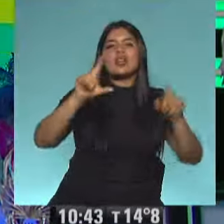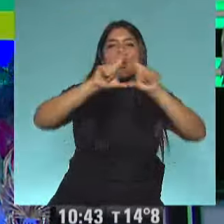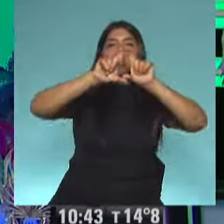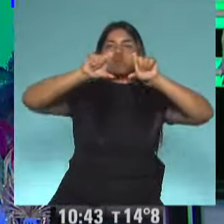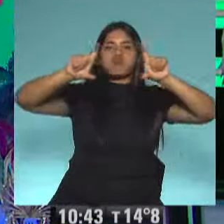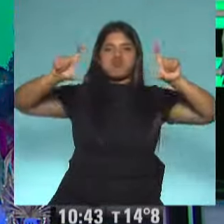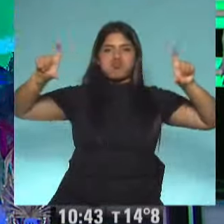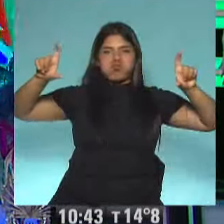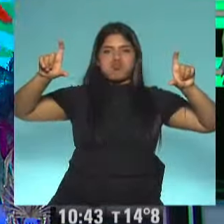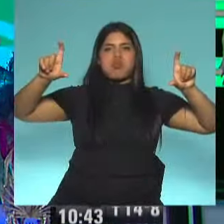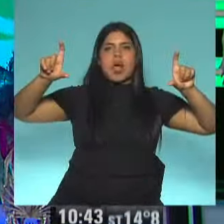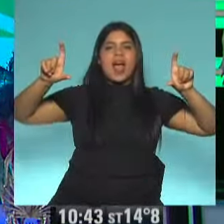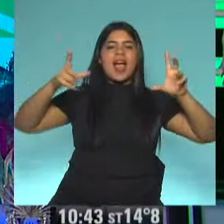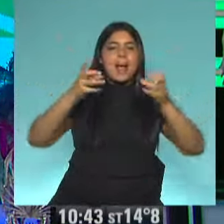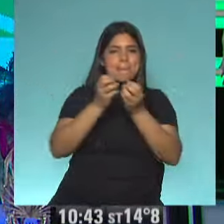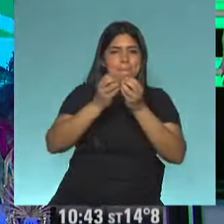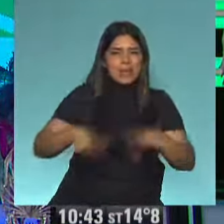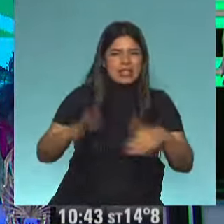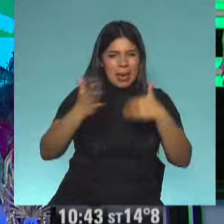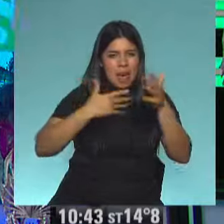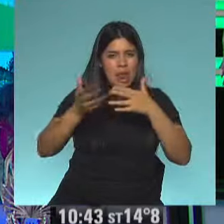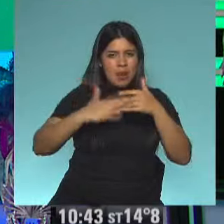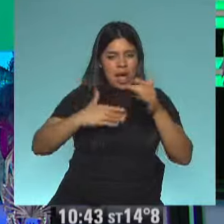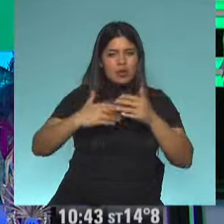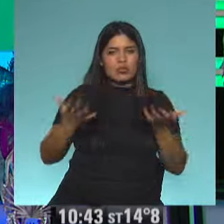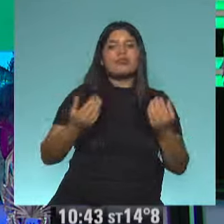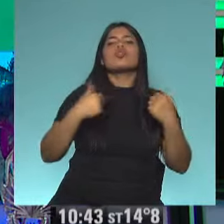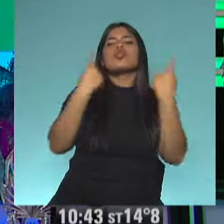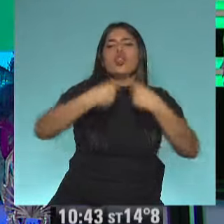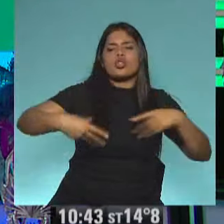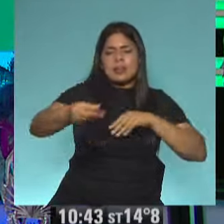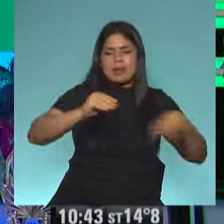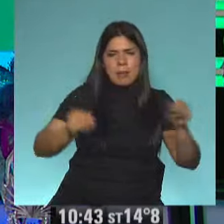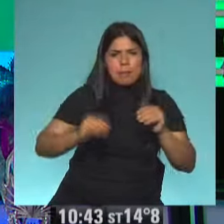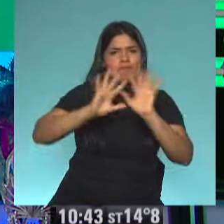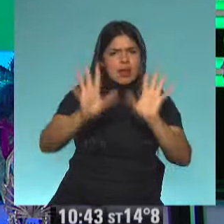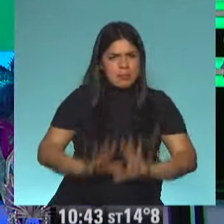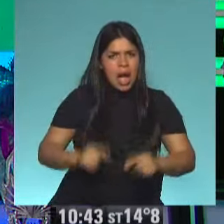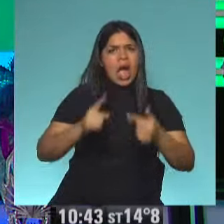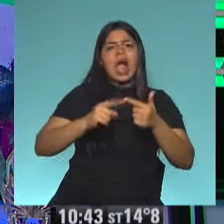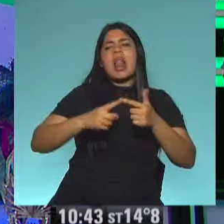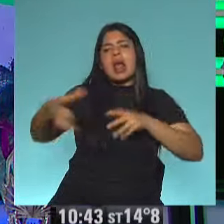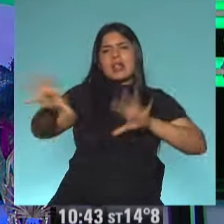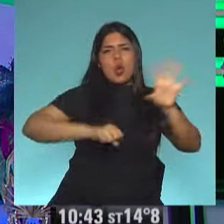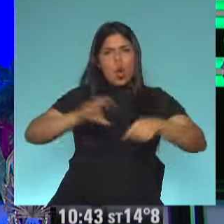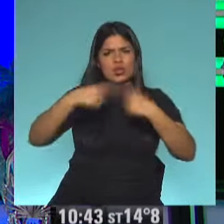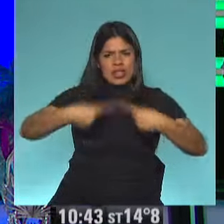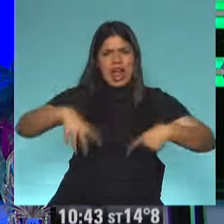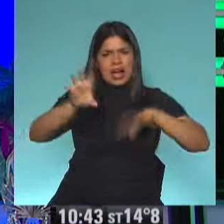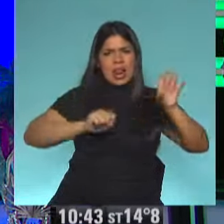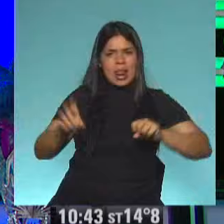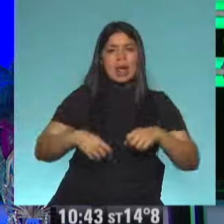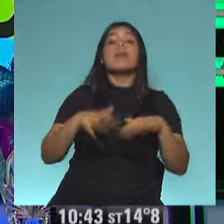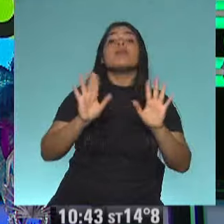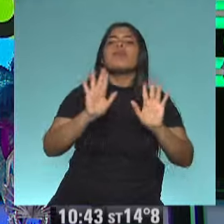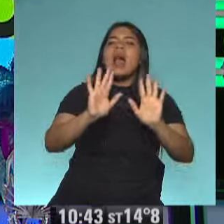preparando cartón, cosas para pegar, para recortar, colores, rojo y verde. Vamos a hacer un poco de enchastre y nos vamos a un